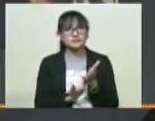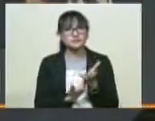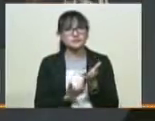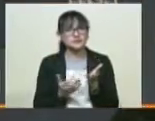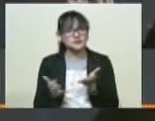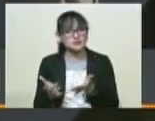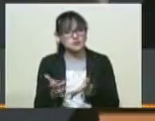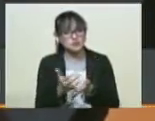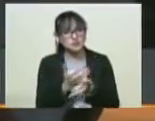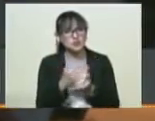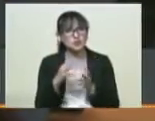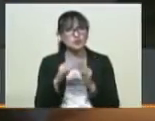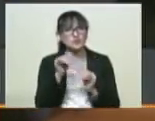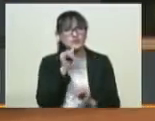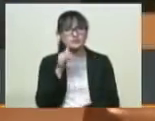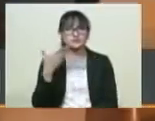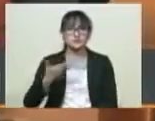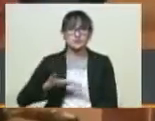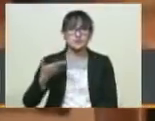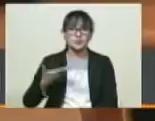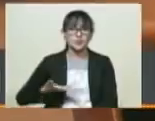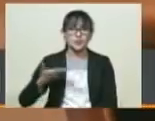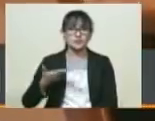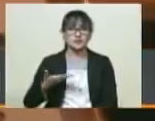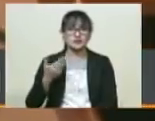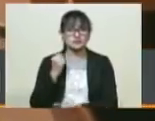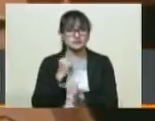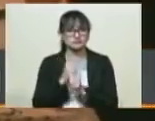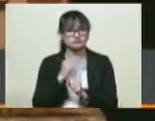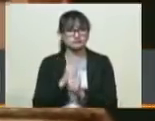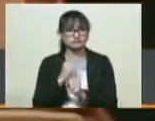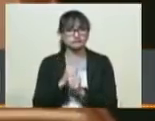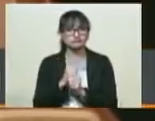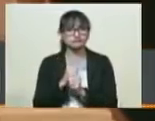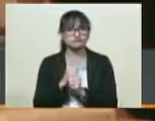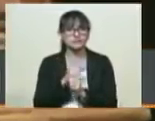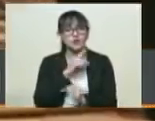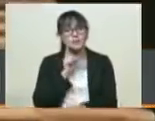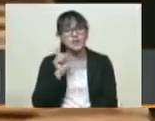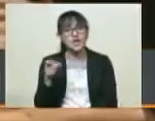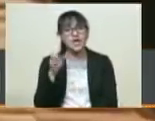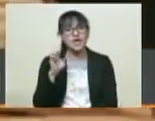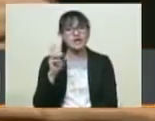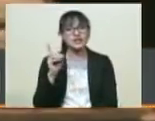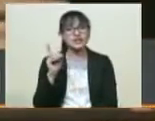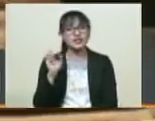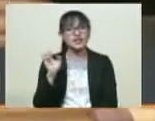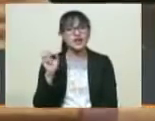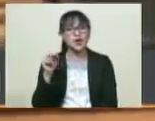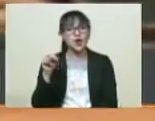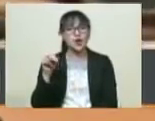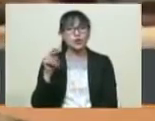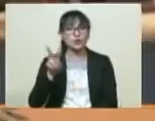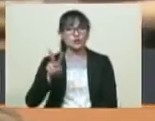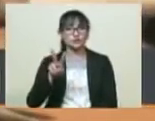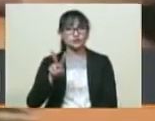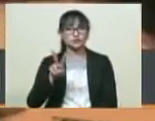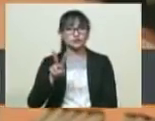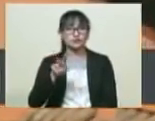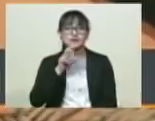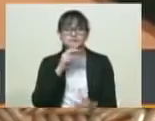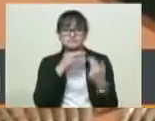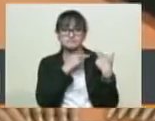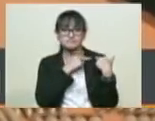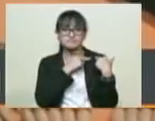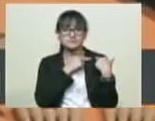con esta importante operación denominada Gedeón 2, que fue realizada por los organismos